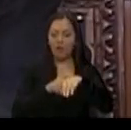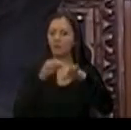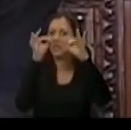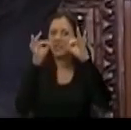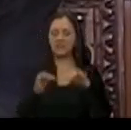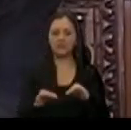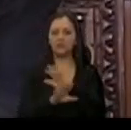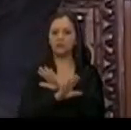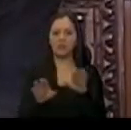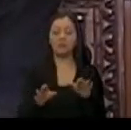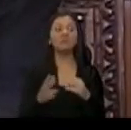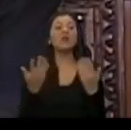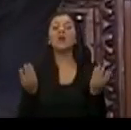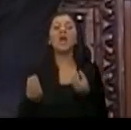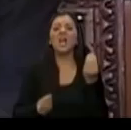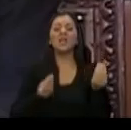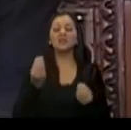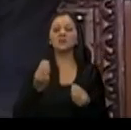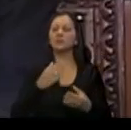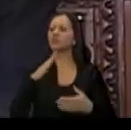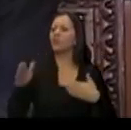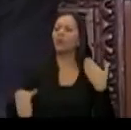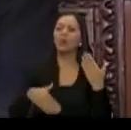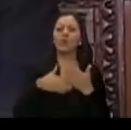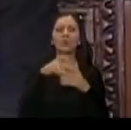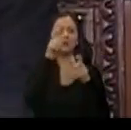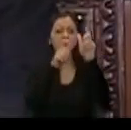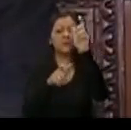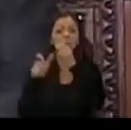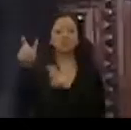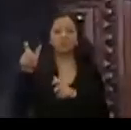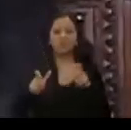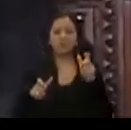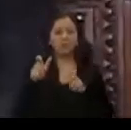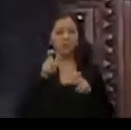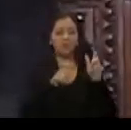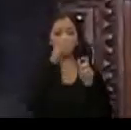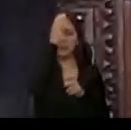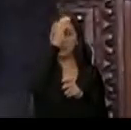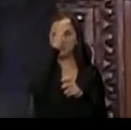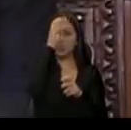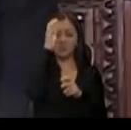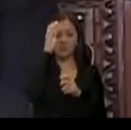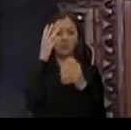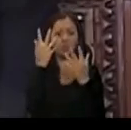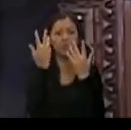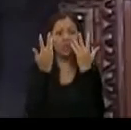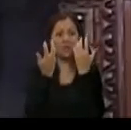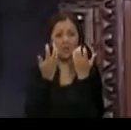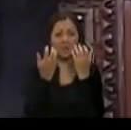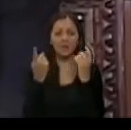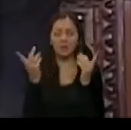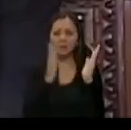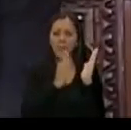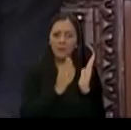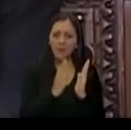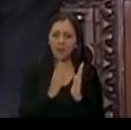gran esperanza y dispone a todos los fieles a continuar preparándose para